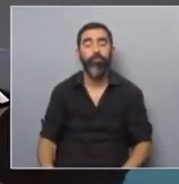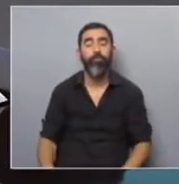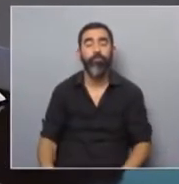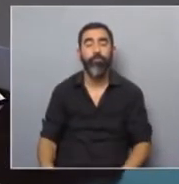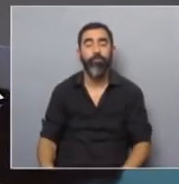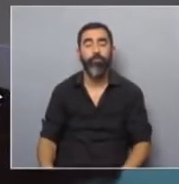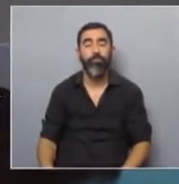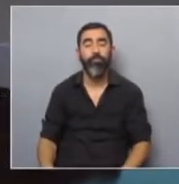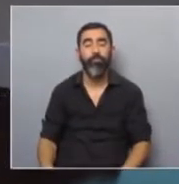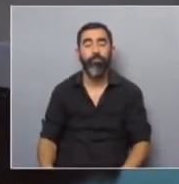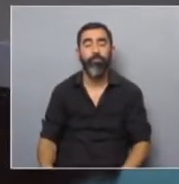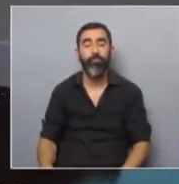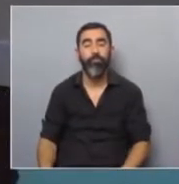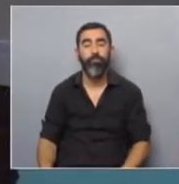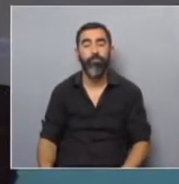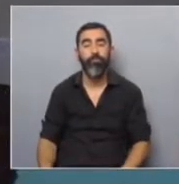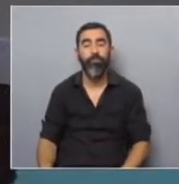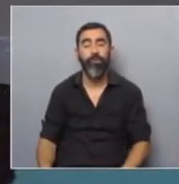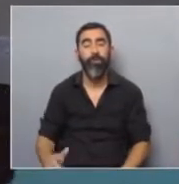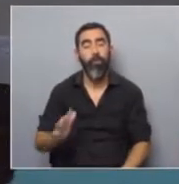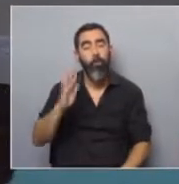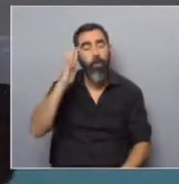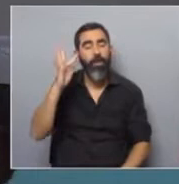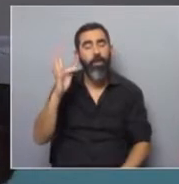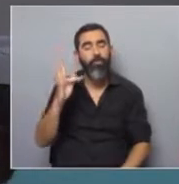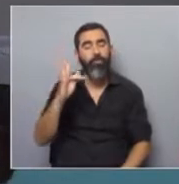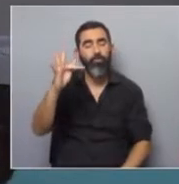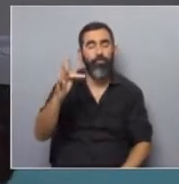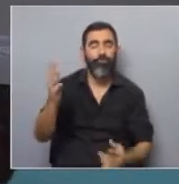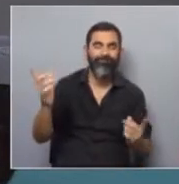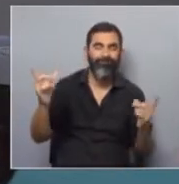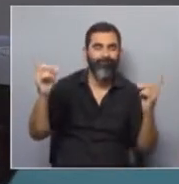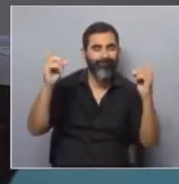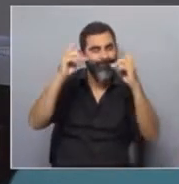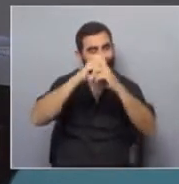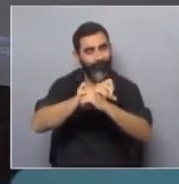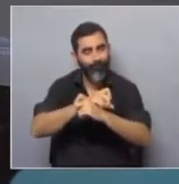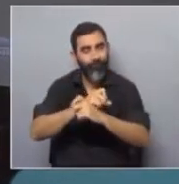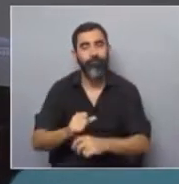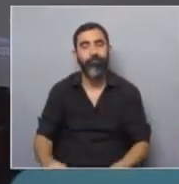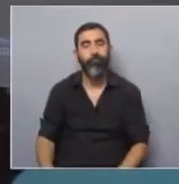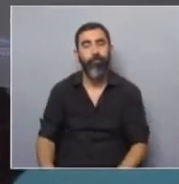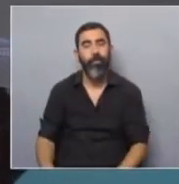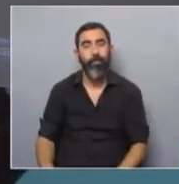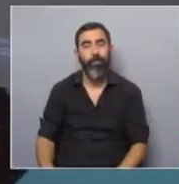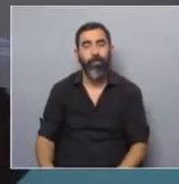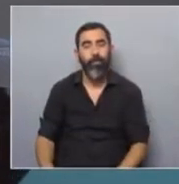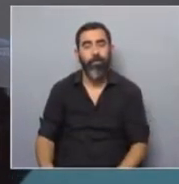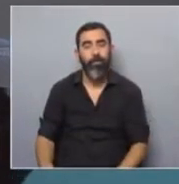estamos? Y bueno, hacer futurología es difícil, ¿no?